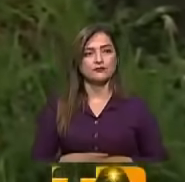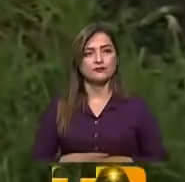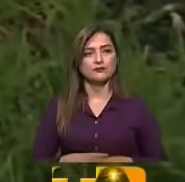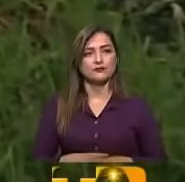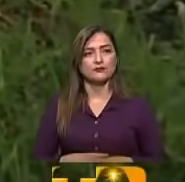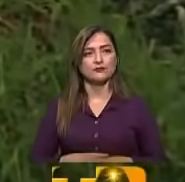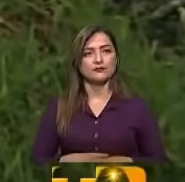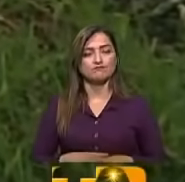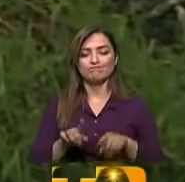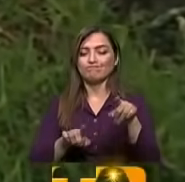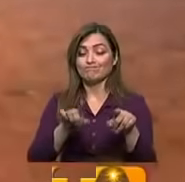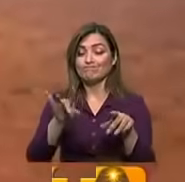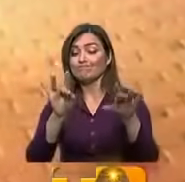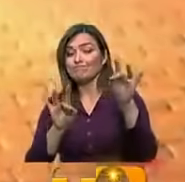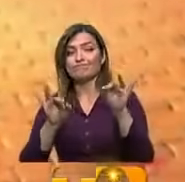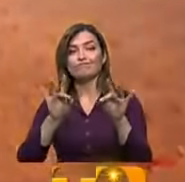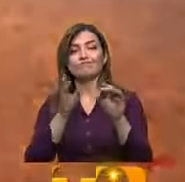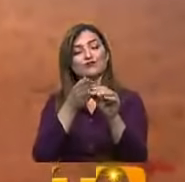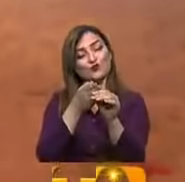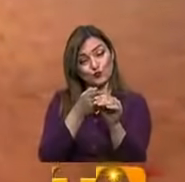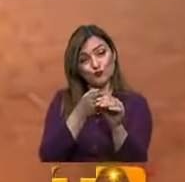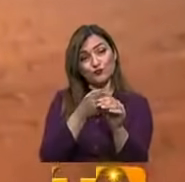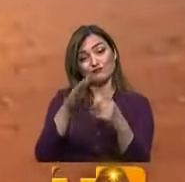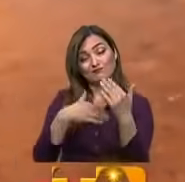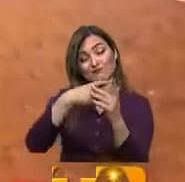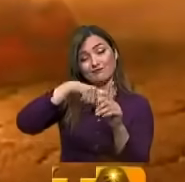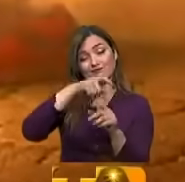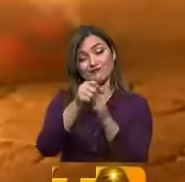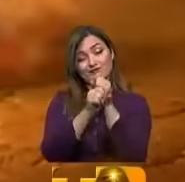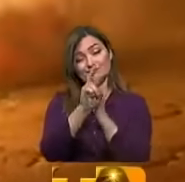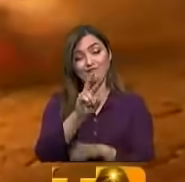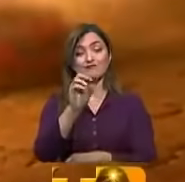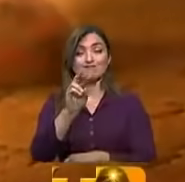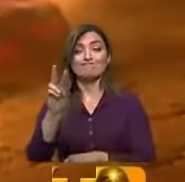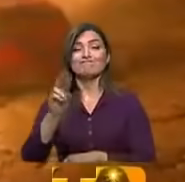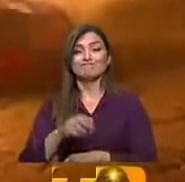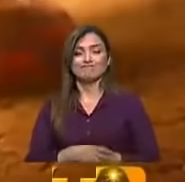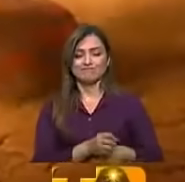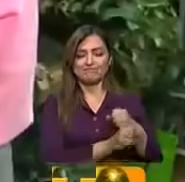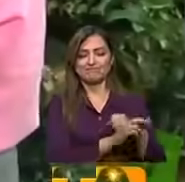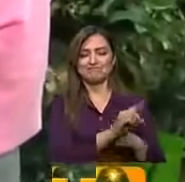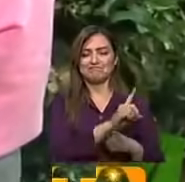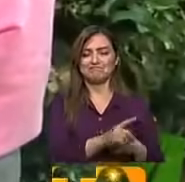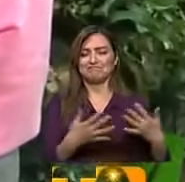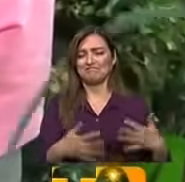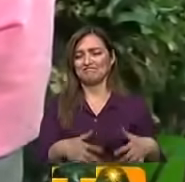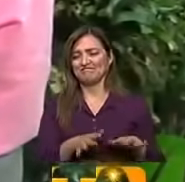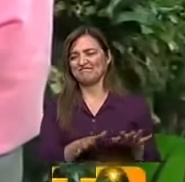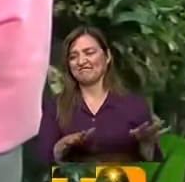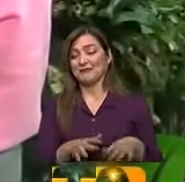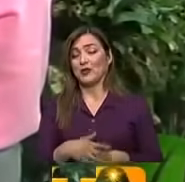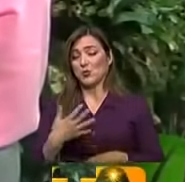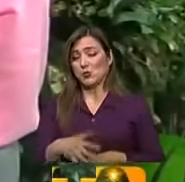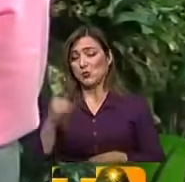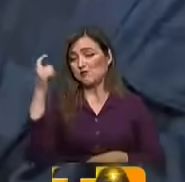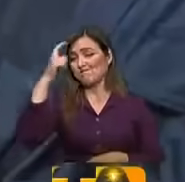Tiene una serie de alternativas, todas con intención de atraer cosas positivas en el año entrante después de un 2021 que en términos generales ha